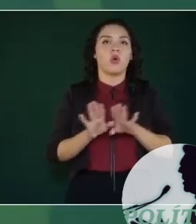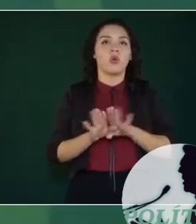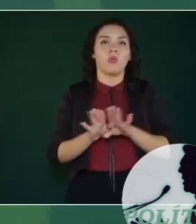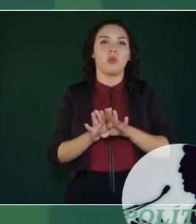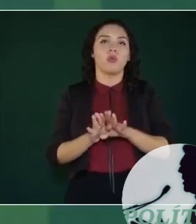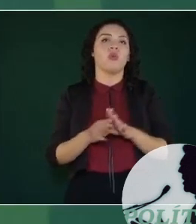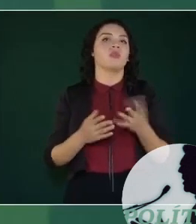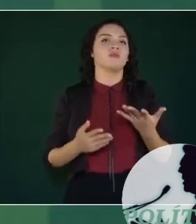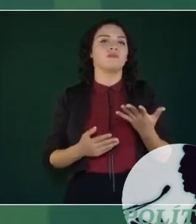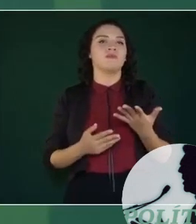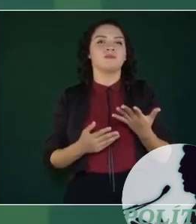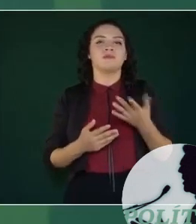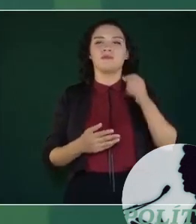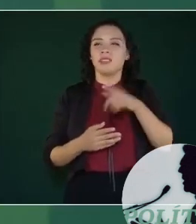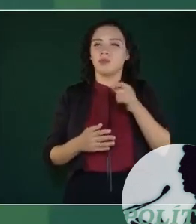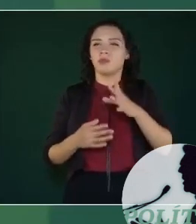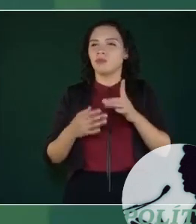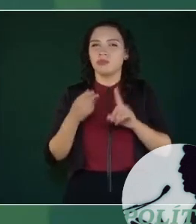vergonzosos y